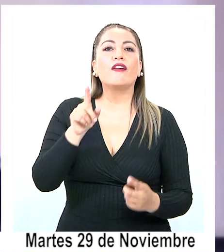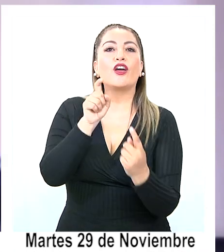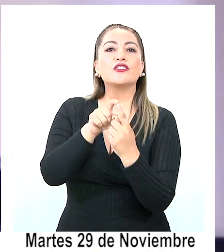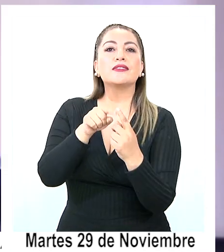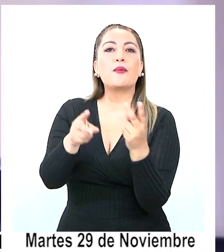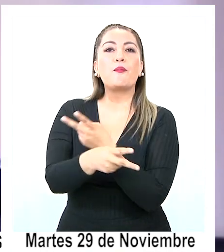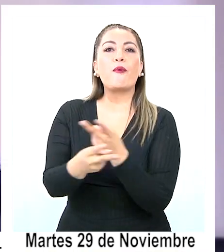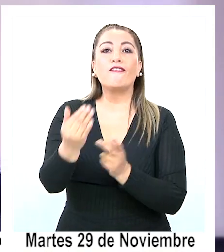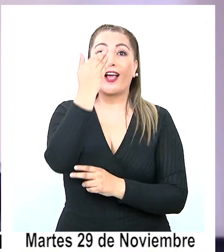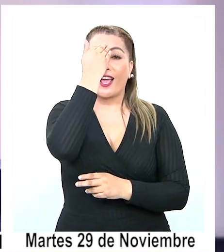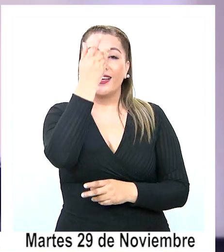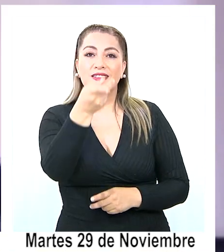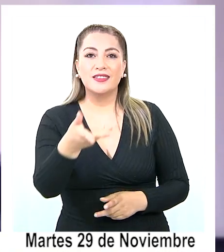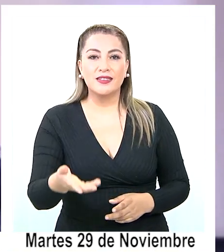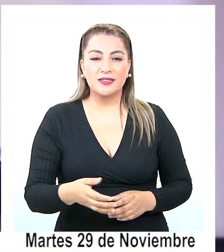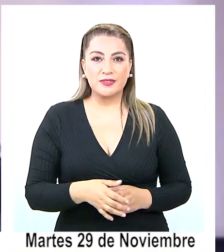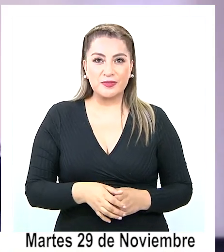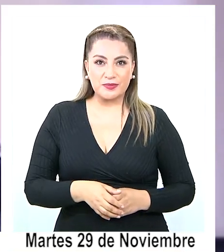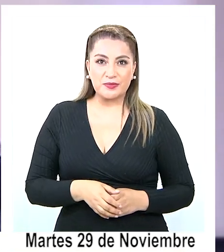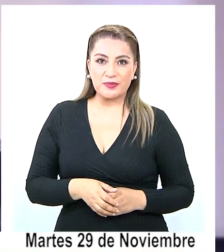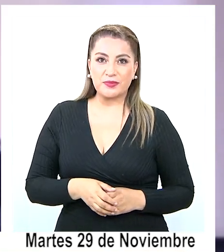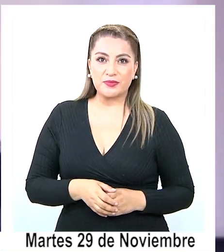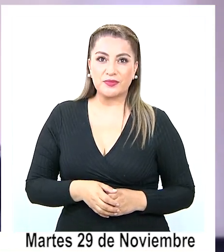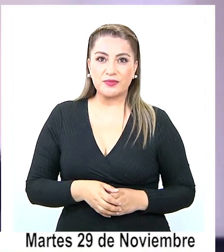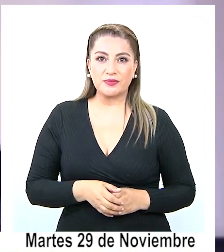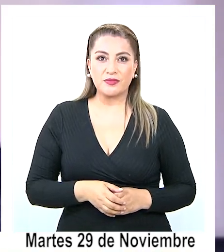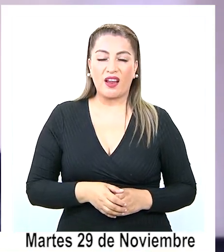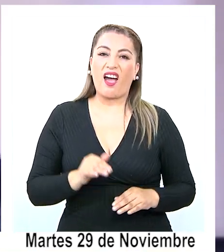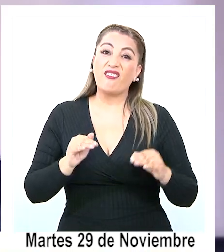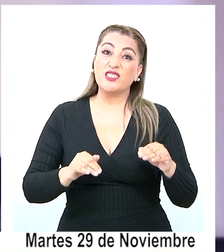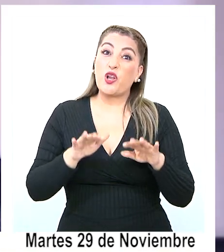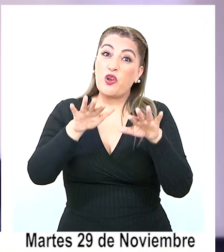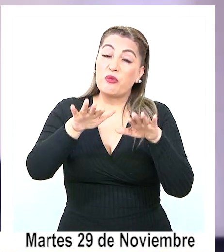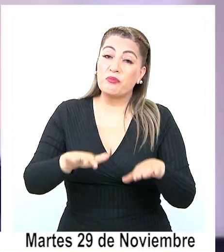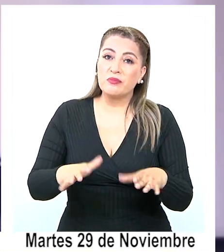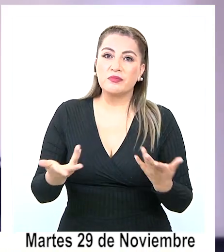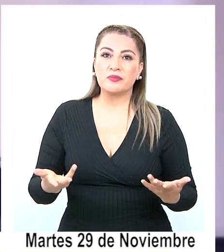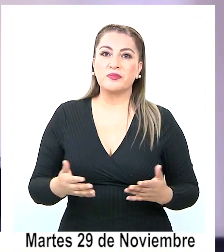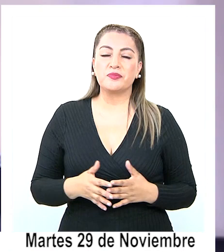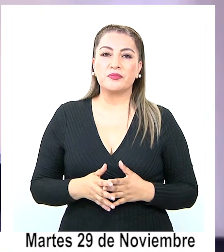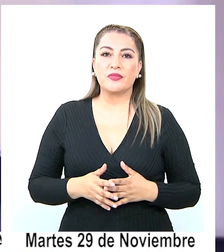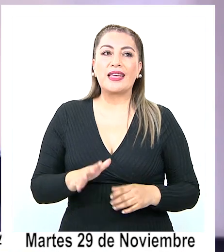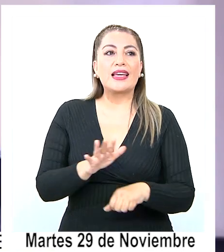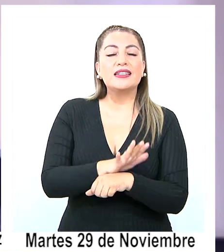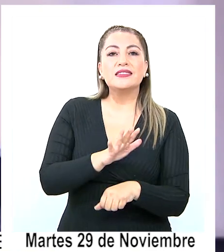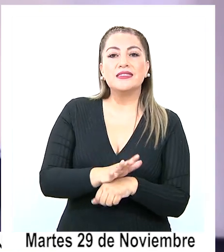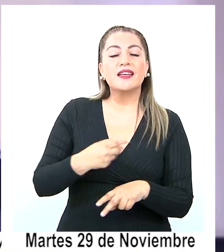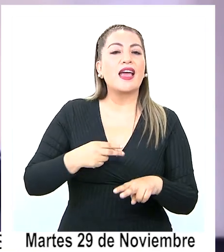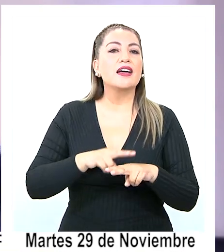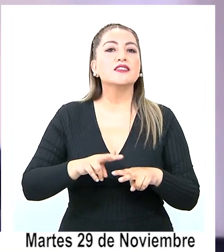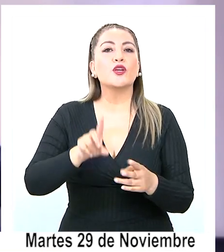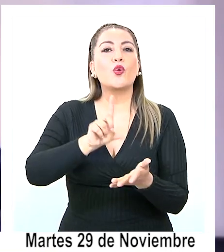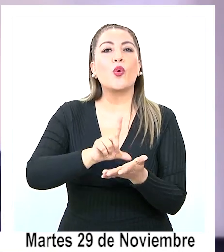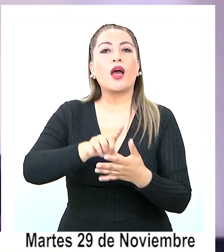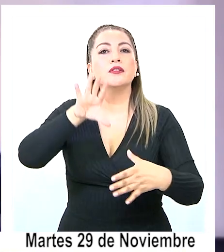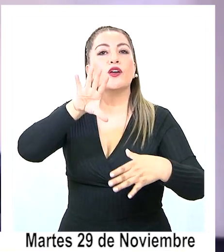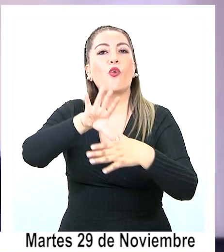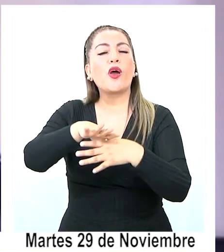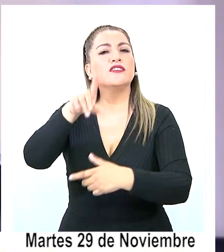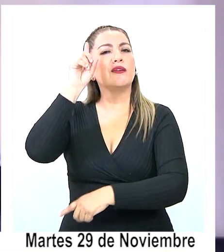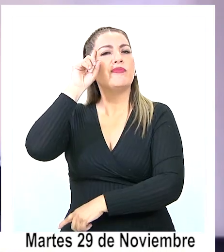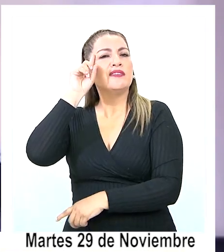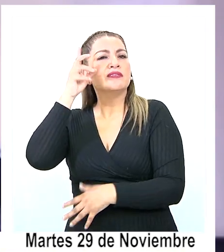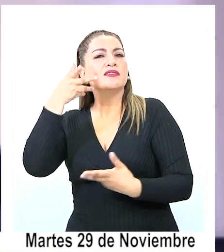con nuestro público también Que bueno que el online Nunca es lo mismo o sea lo bonito un festival de cine es poder generar un espacio de encuentro de